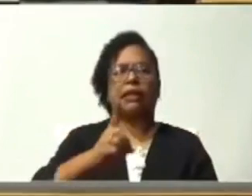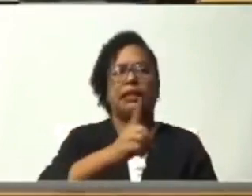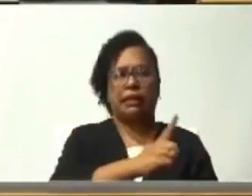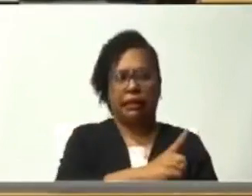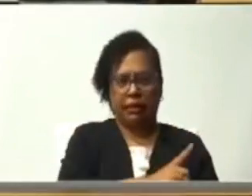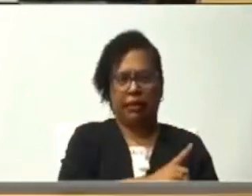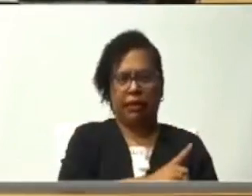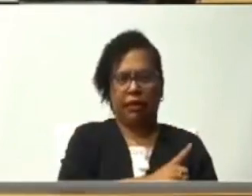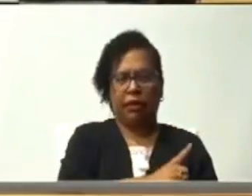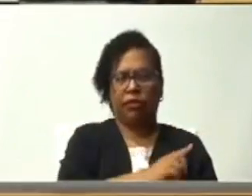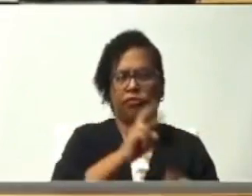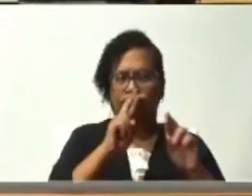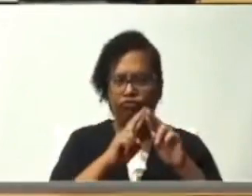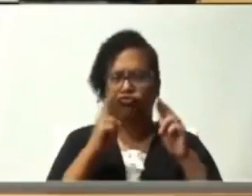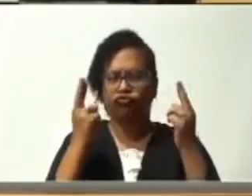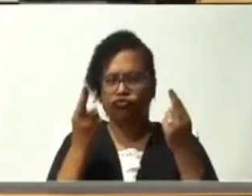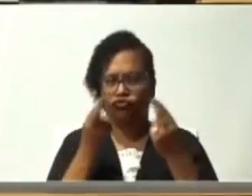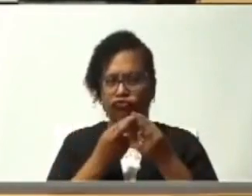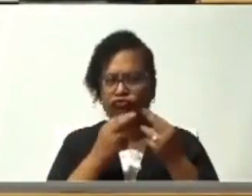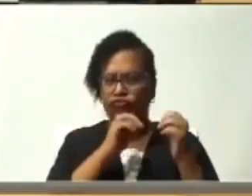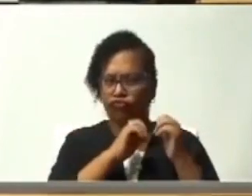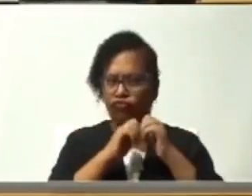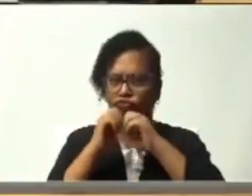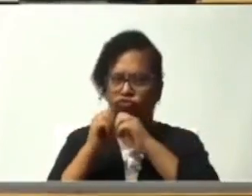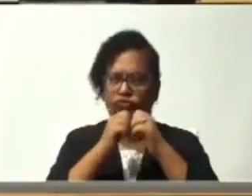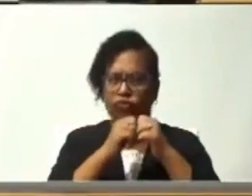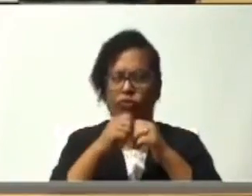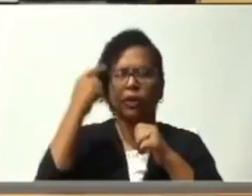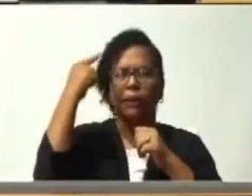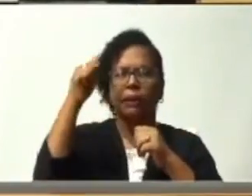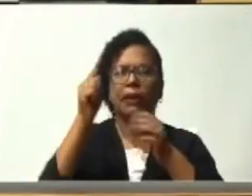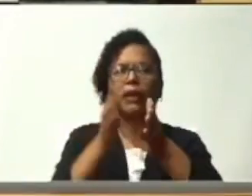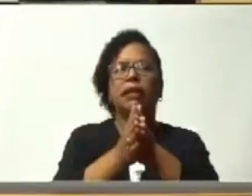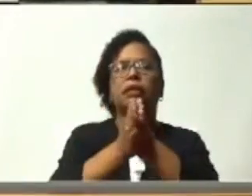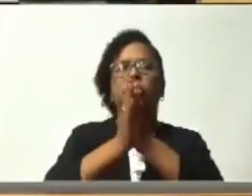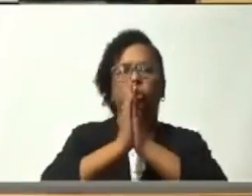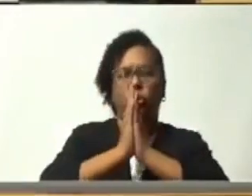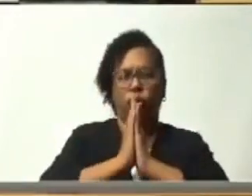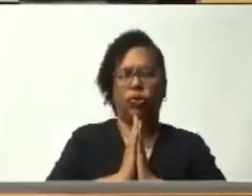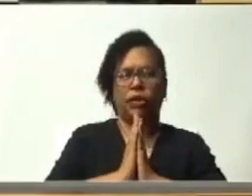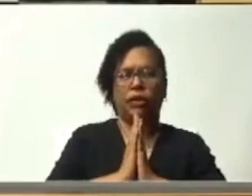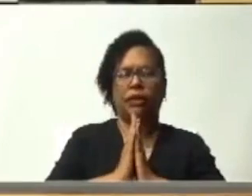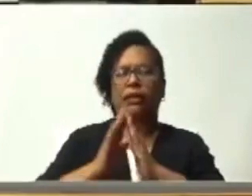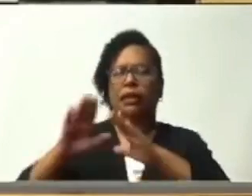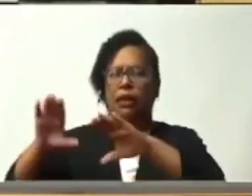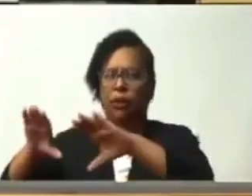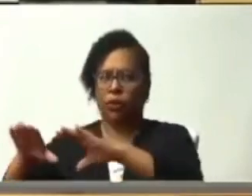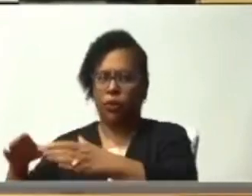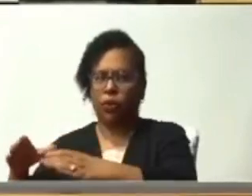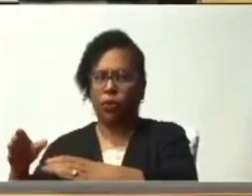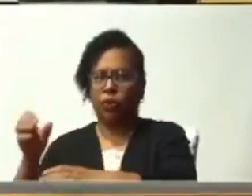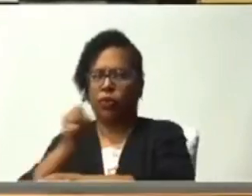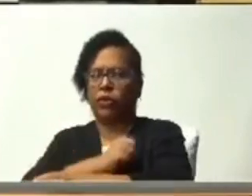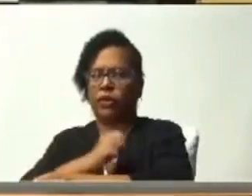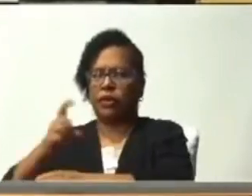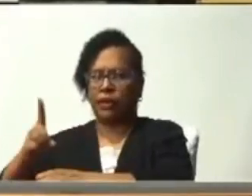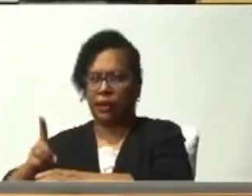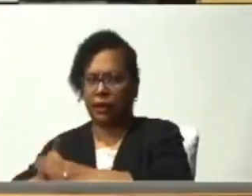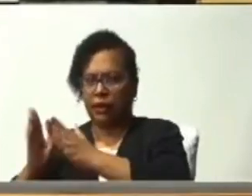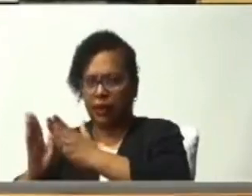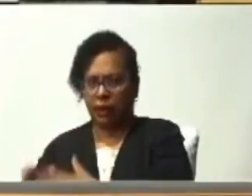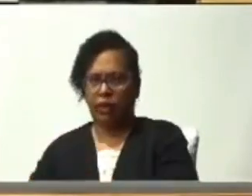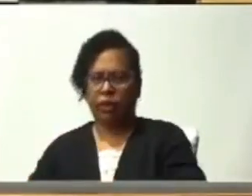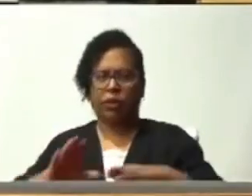solicitar que creemos una comisión bicameral para que pueda conocer este proyecto y podamos darle